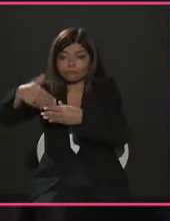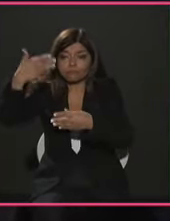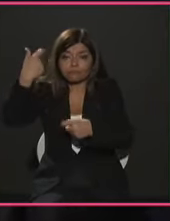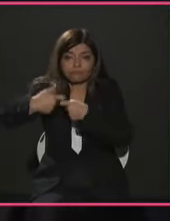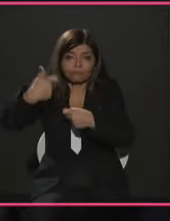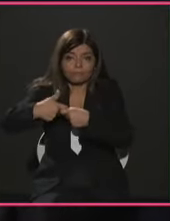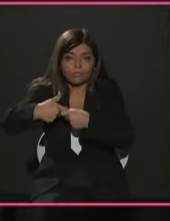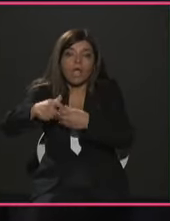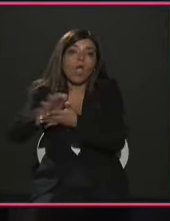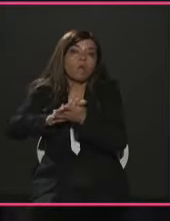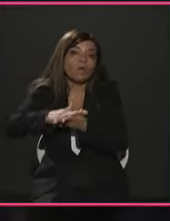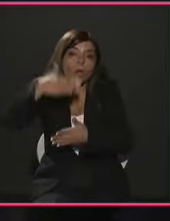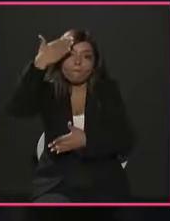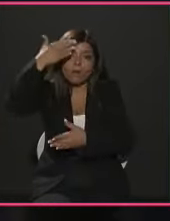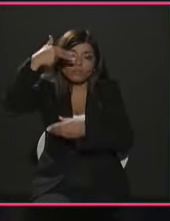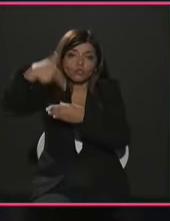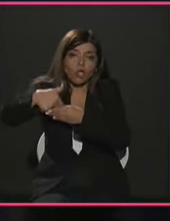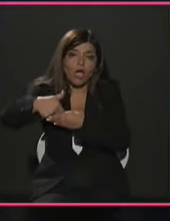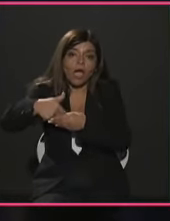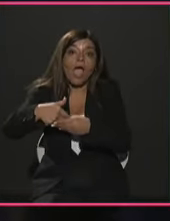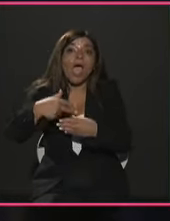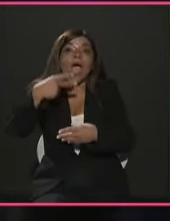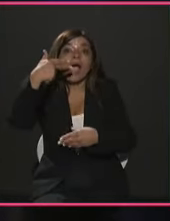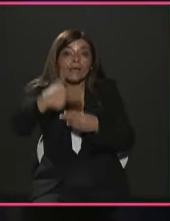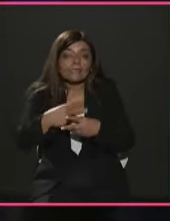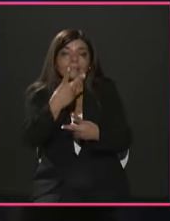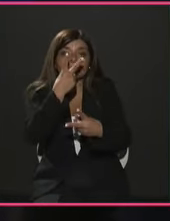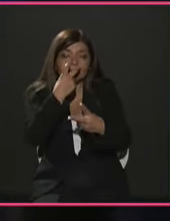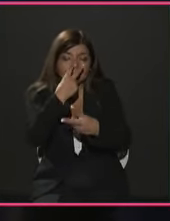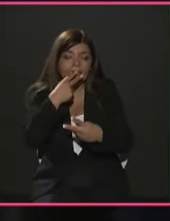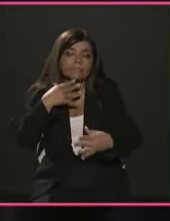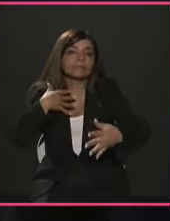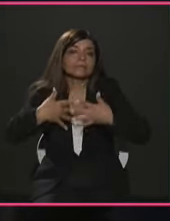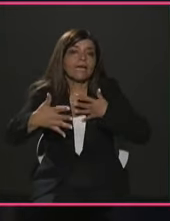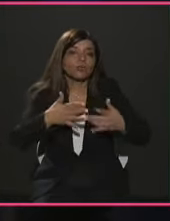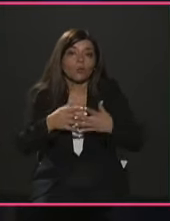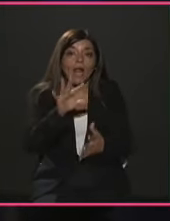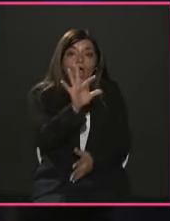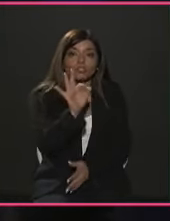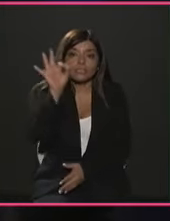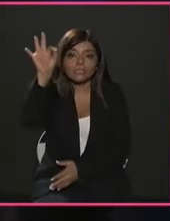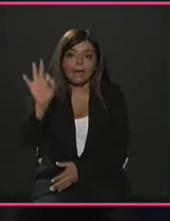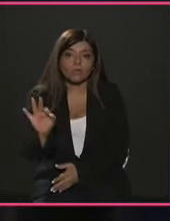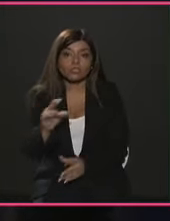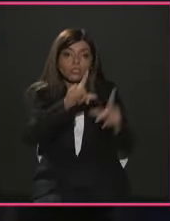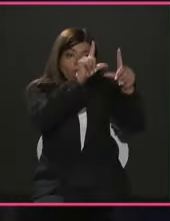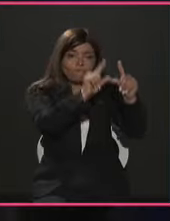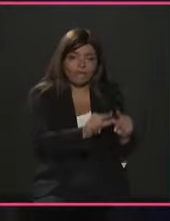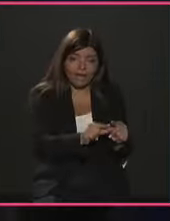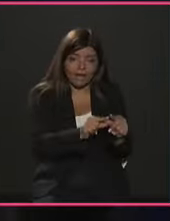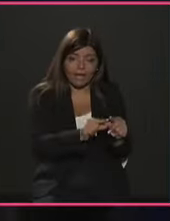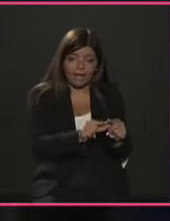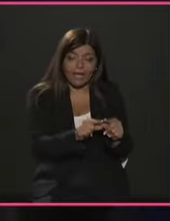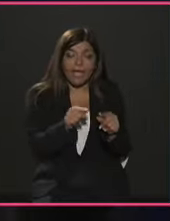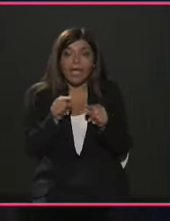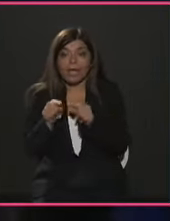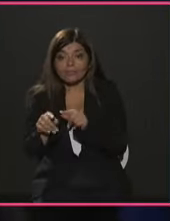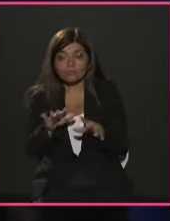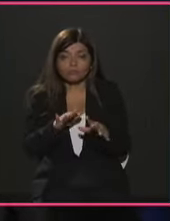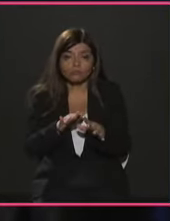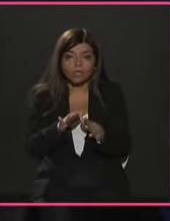el sector del petróleo y el gas natural aproximadamente un 80% estas son cosas más que nada que es como plomería más que una